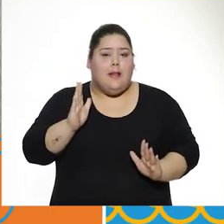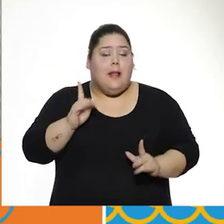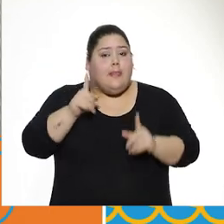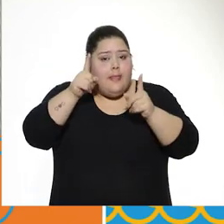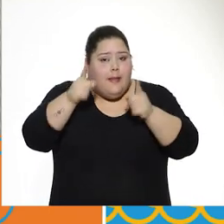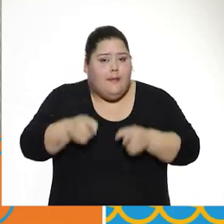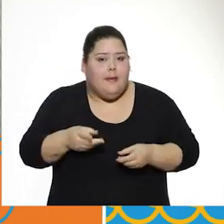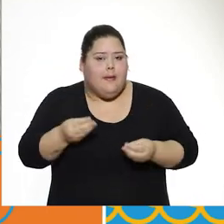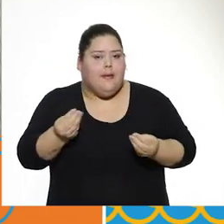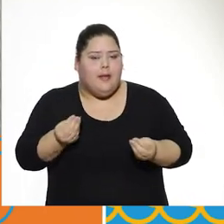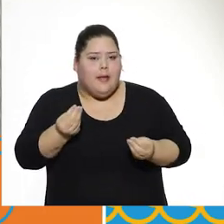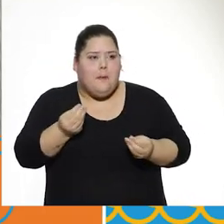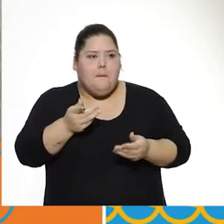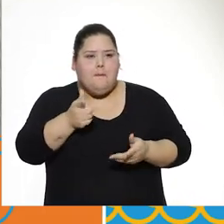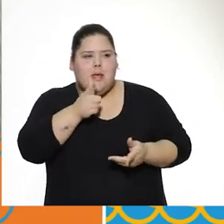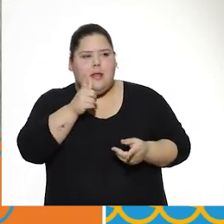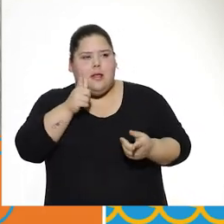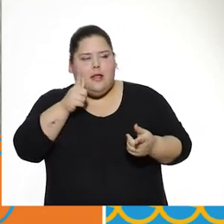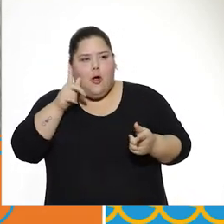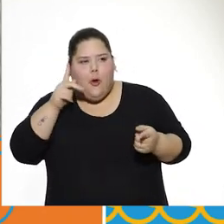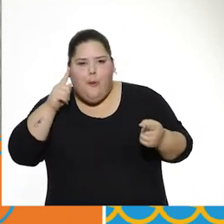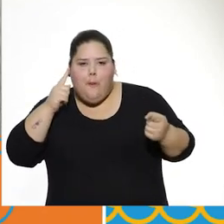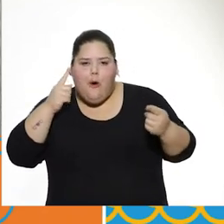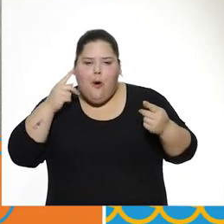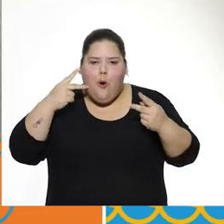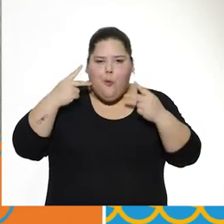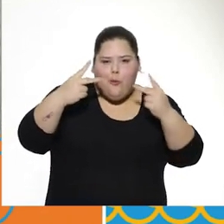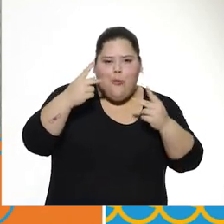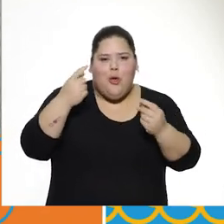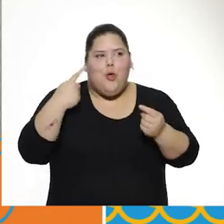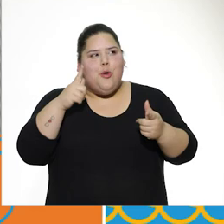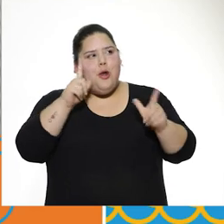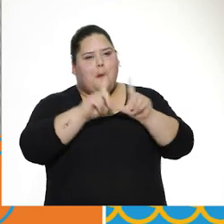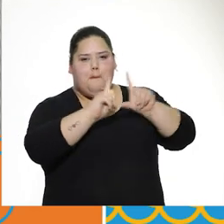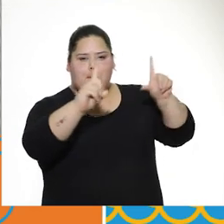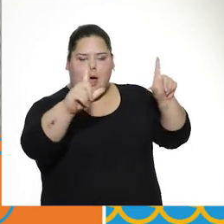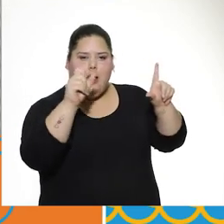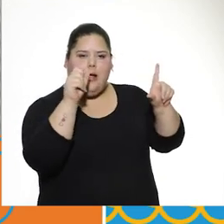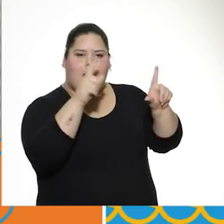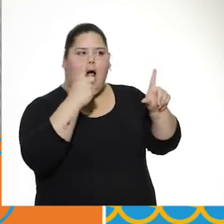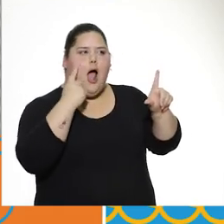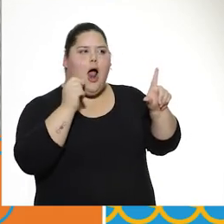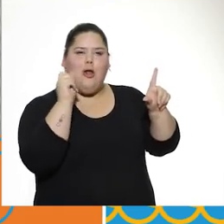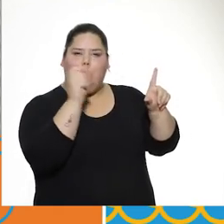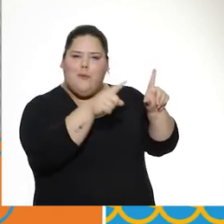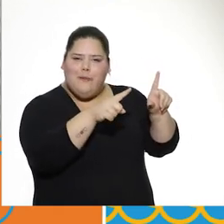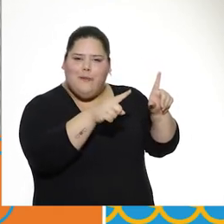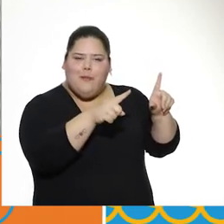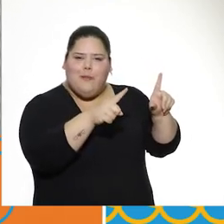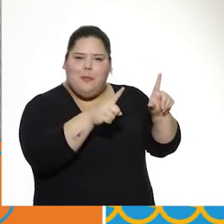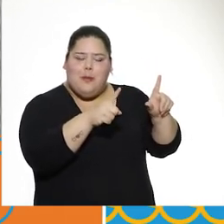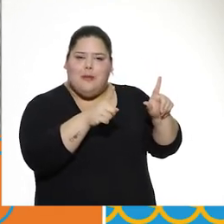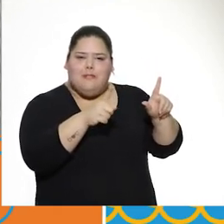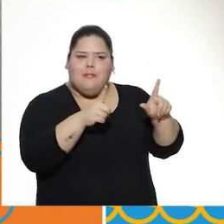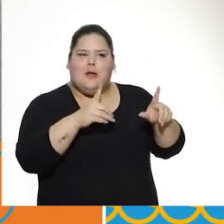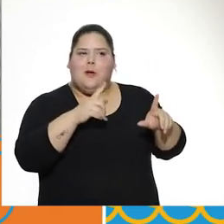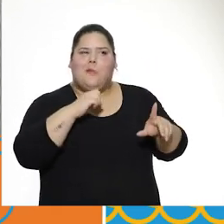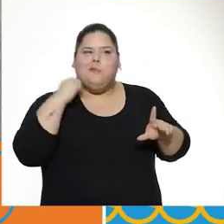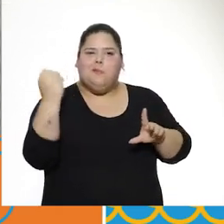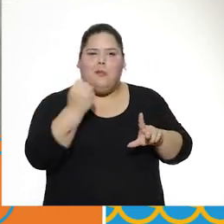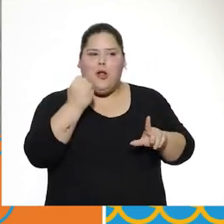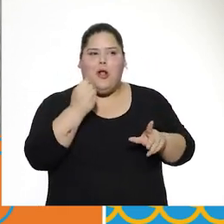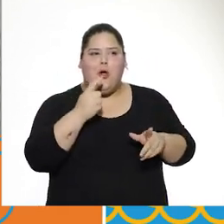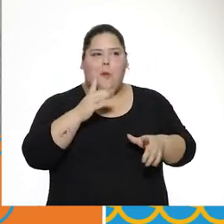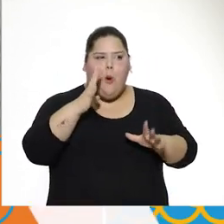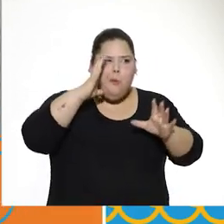Pero también es como una aventura, una imagen, la representación de algo. Y no es